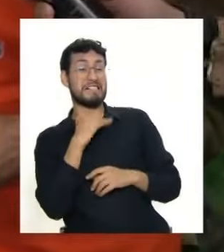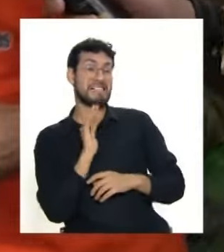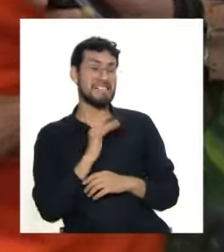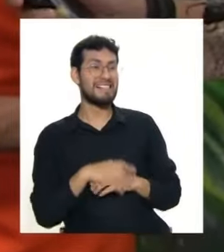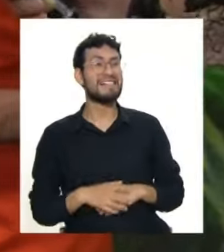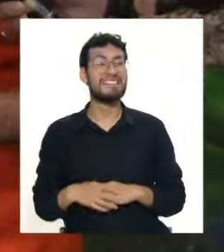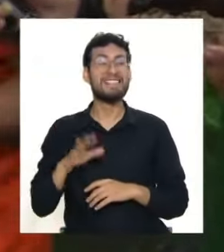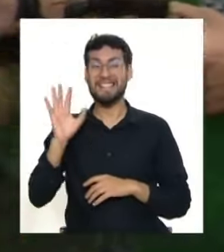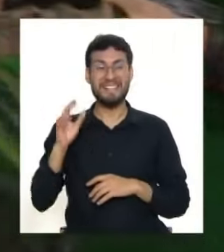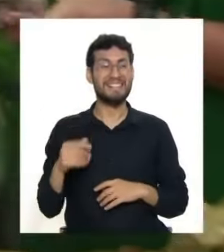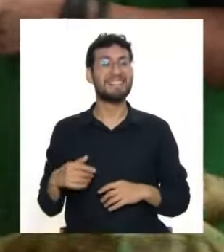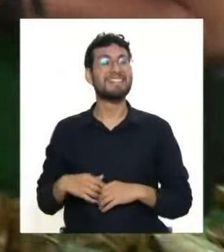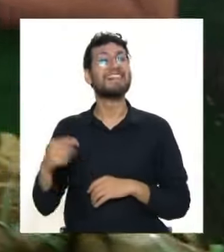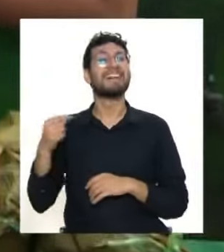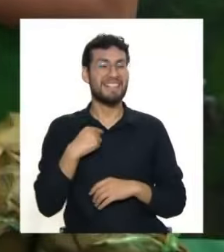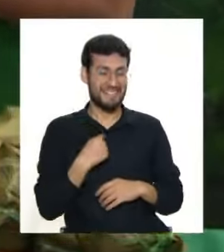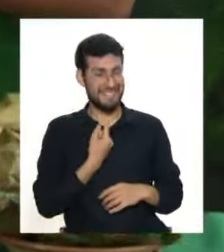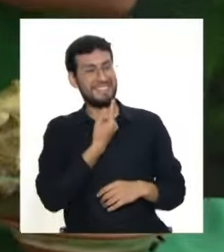Pruébalo. De frente, vas a probarlo.